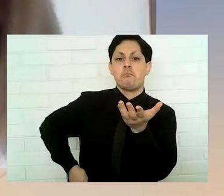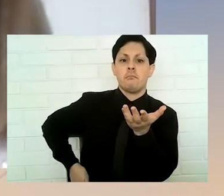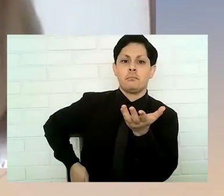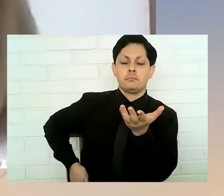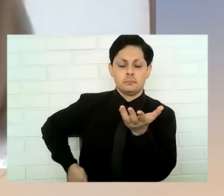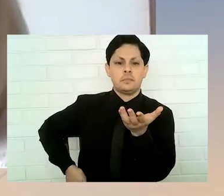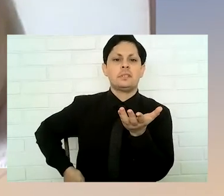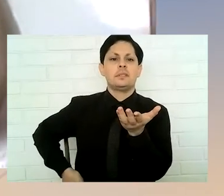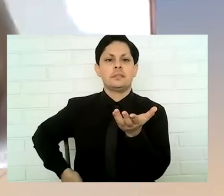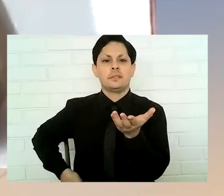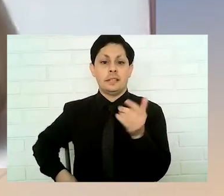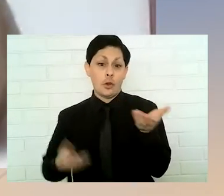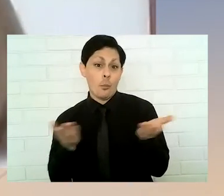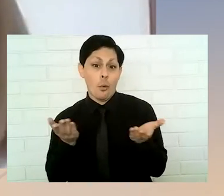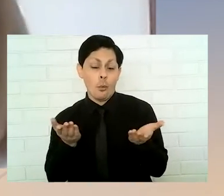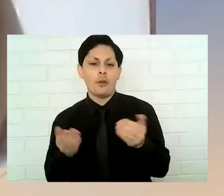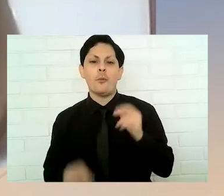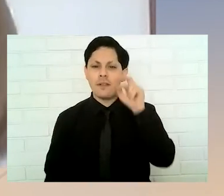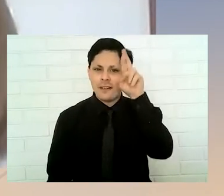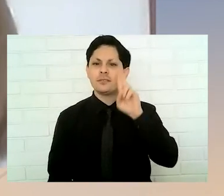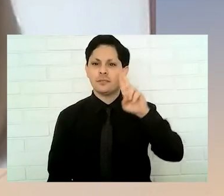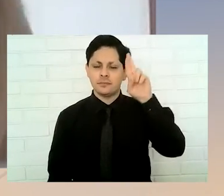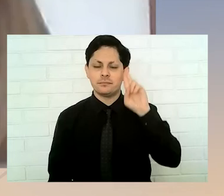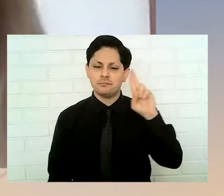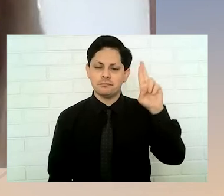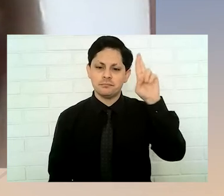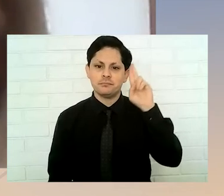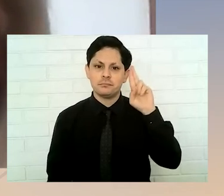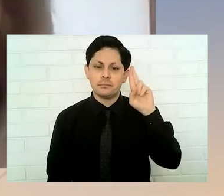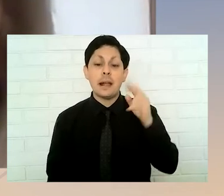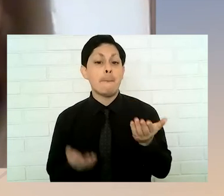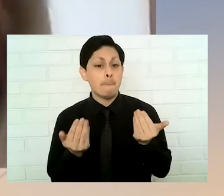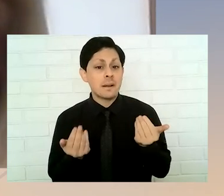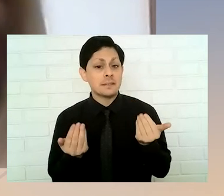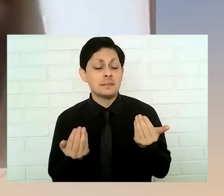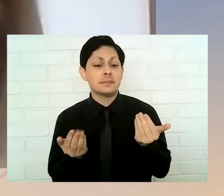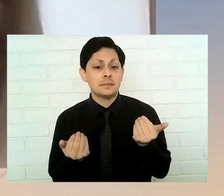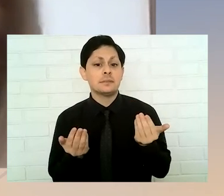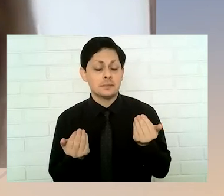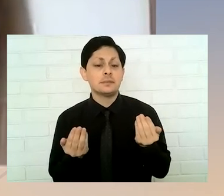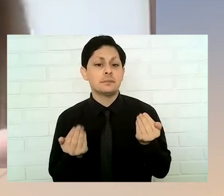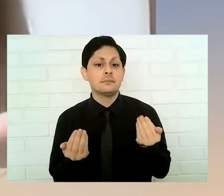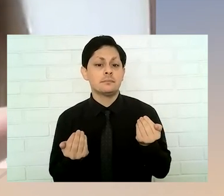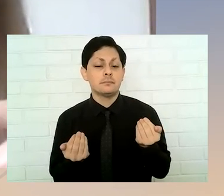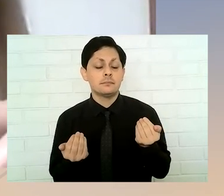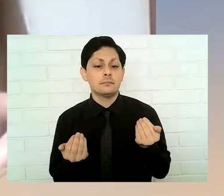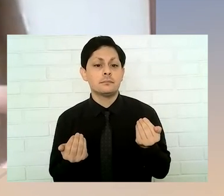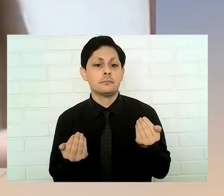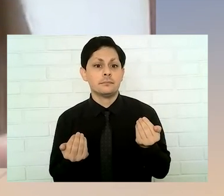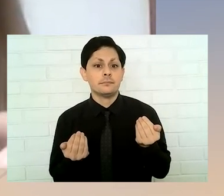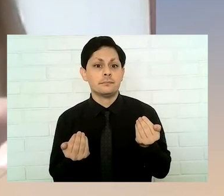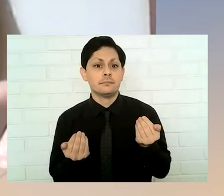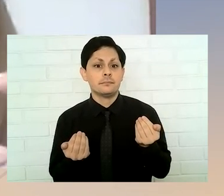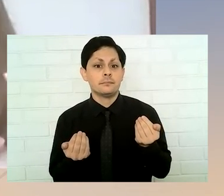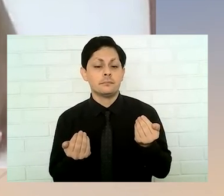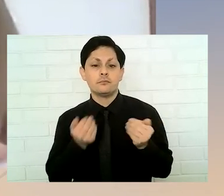Ese ejercicio de reflexión es algo que creo es muy necesario hacer, porque nos vamos